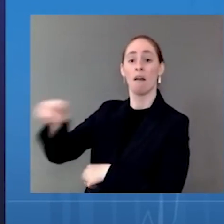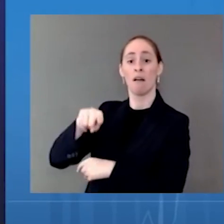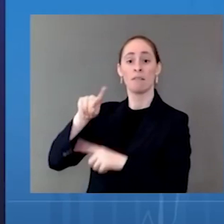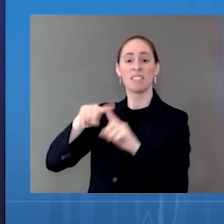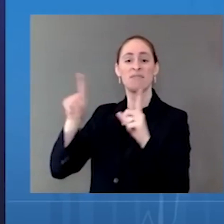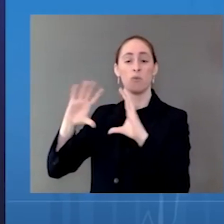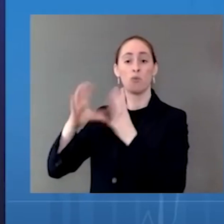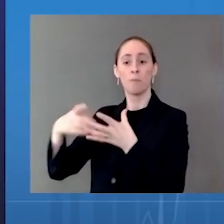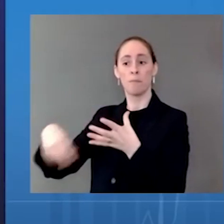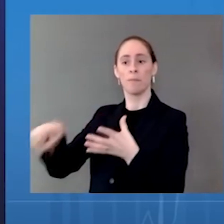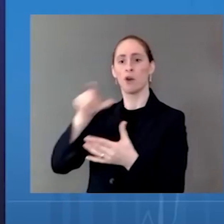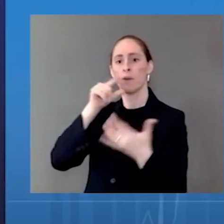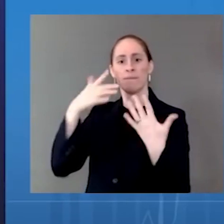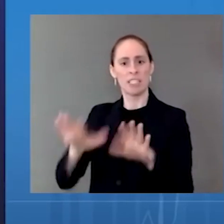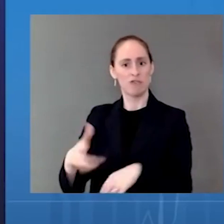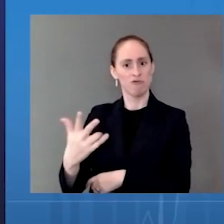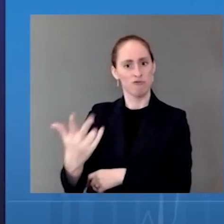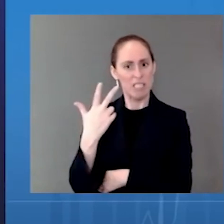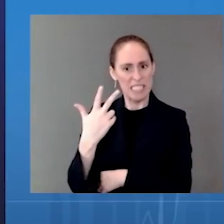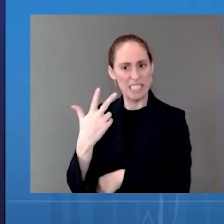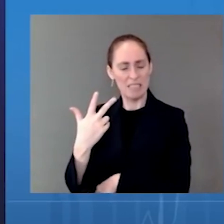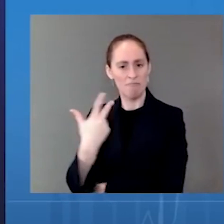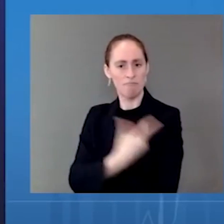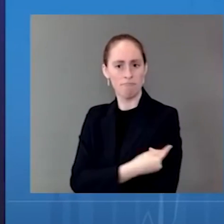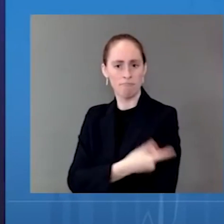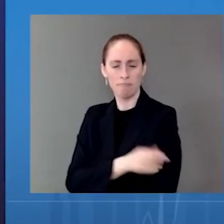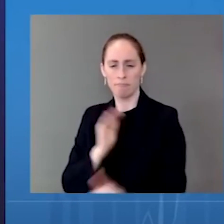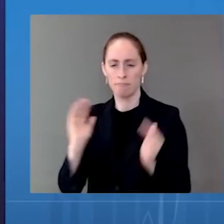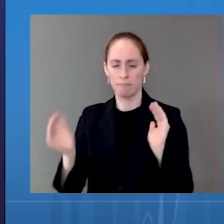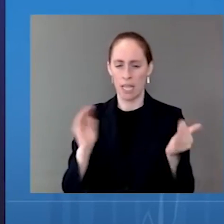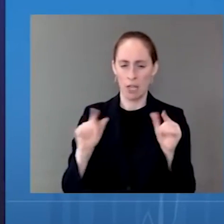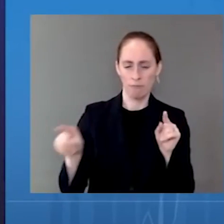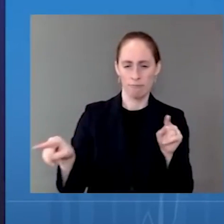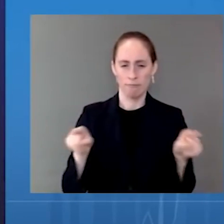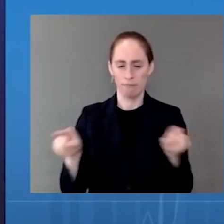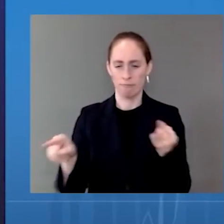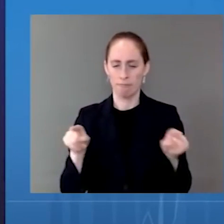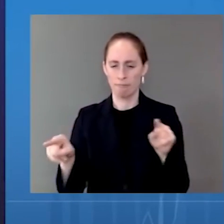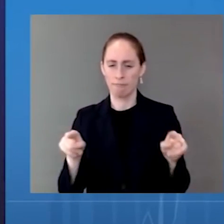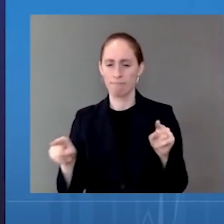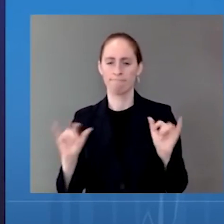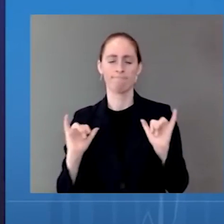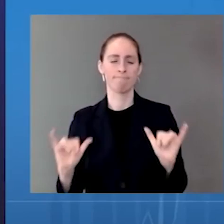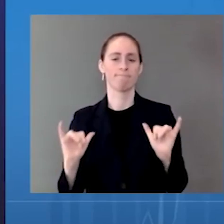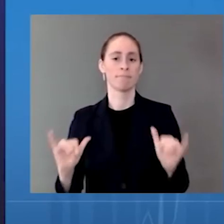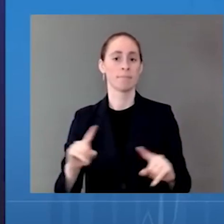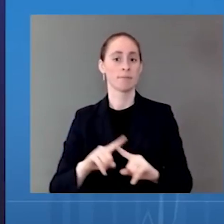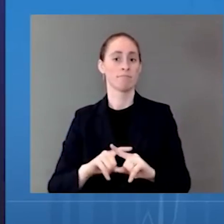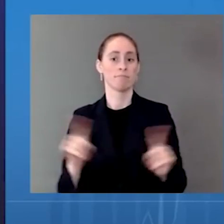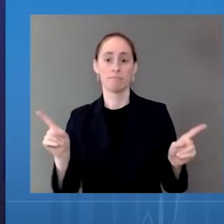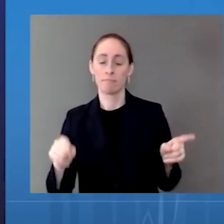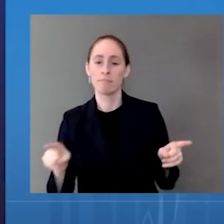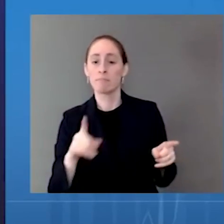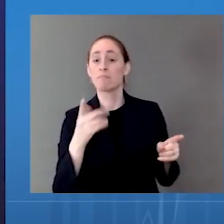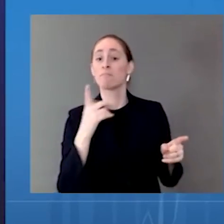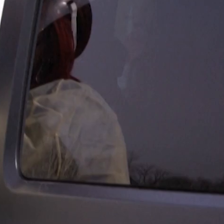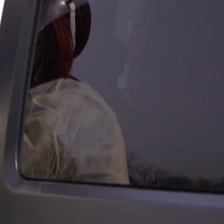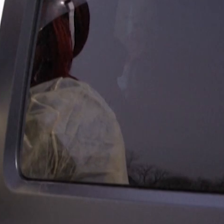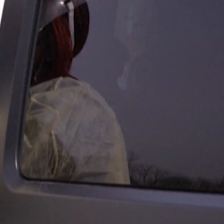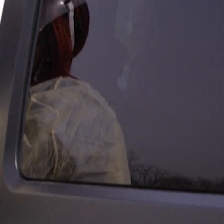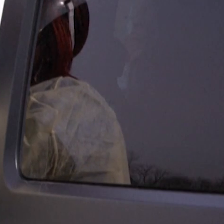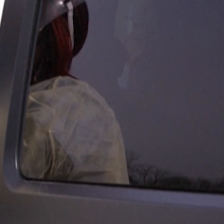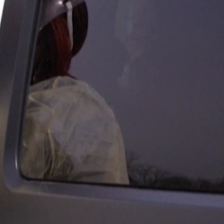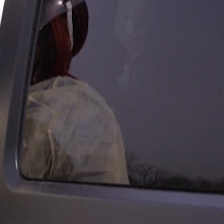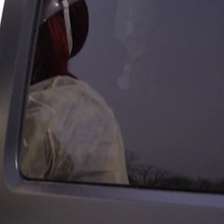50 años, hubo una disminución del 90% en la mortalidad en comparación con aquellos que no recibieron un refuerzo. De acuerdo a